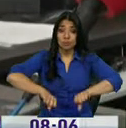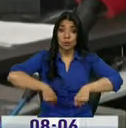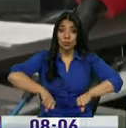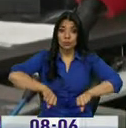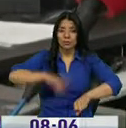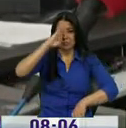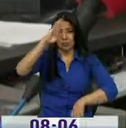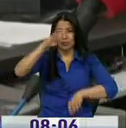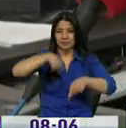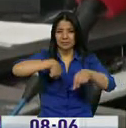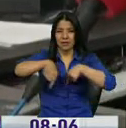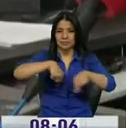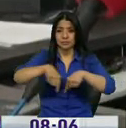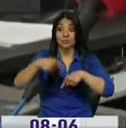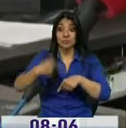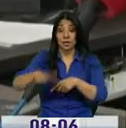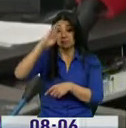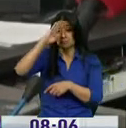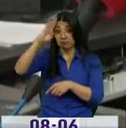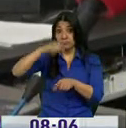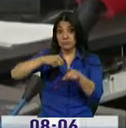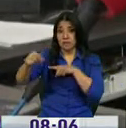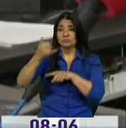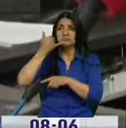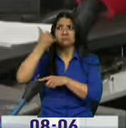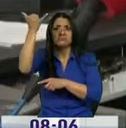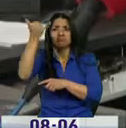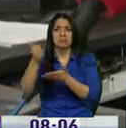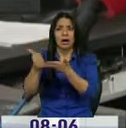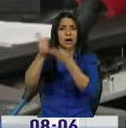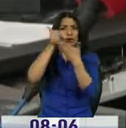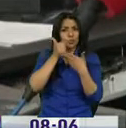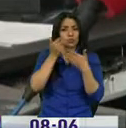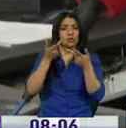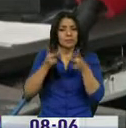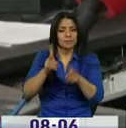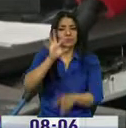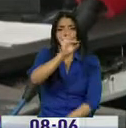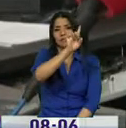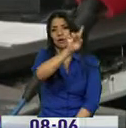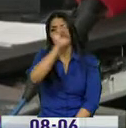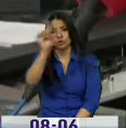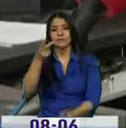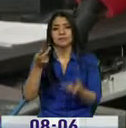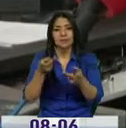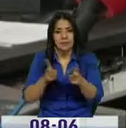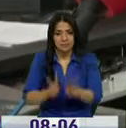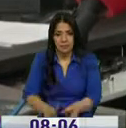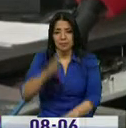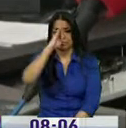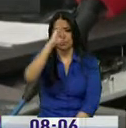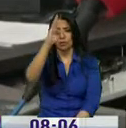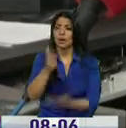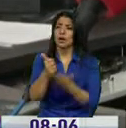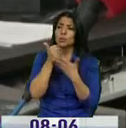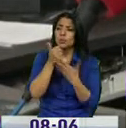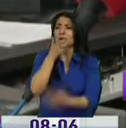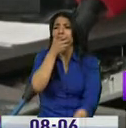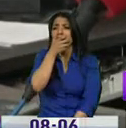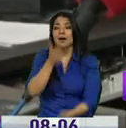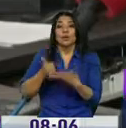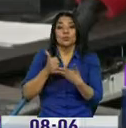porque ya el señor agente pide auxilio, pide ayuda. Pidió apoyo también al ECU 911, también a Policía Nacional, en las